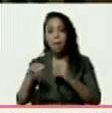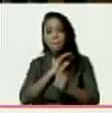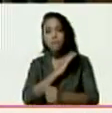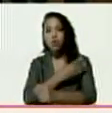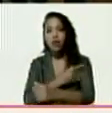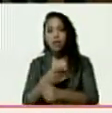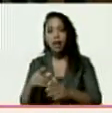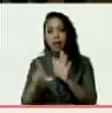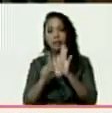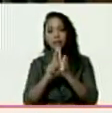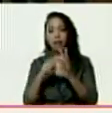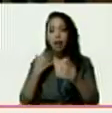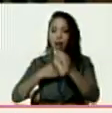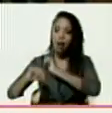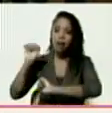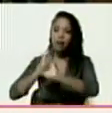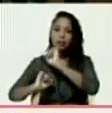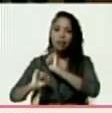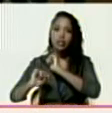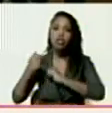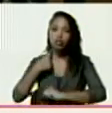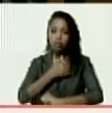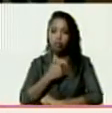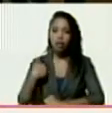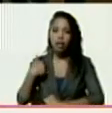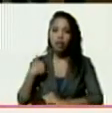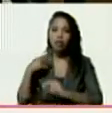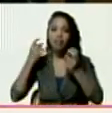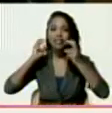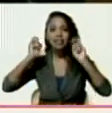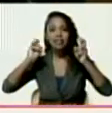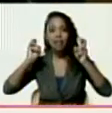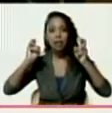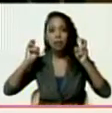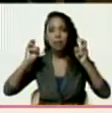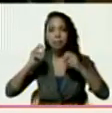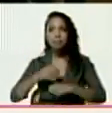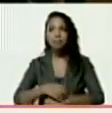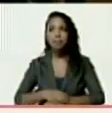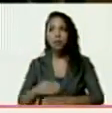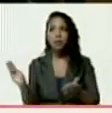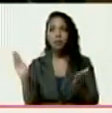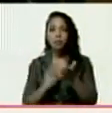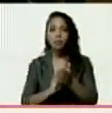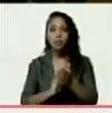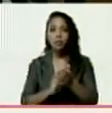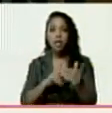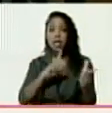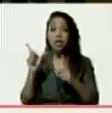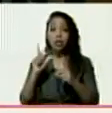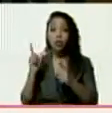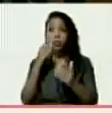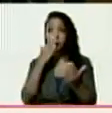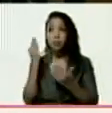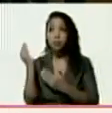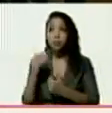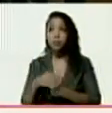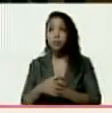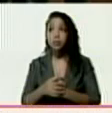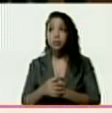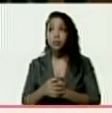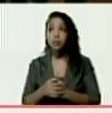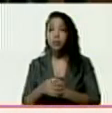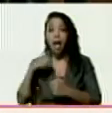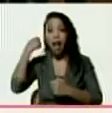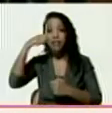defender. Yo quiero con el tema para colocarle allí, ya está listo. ¿Está listo lo del